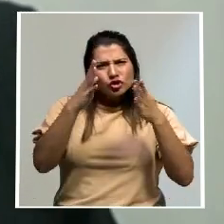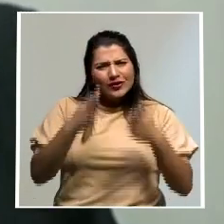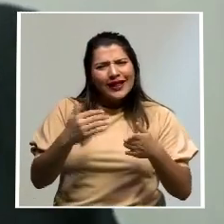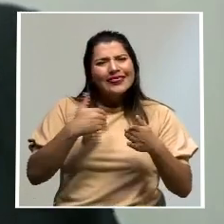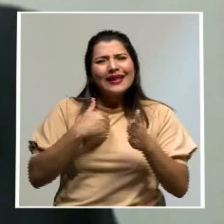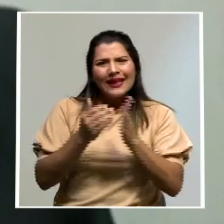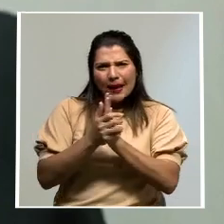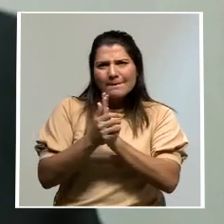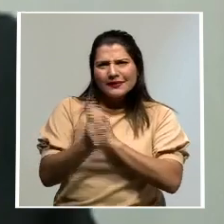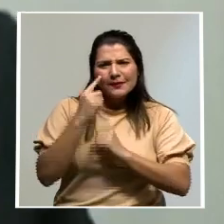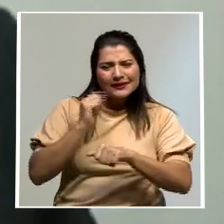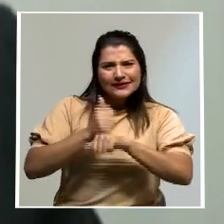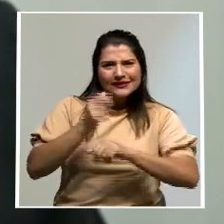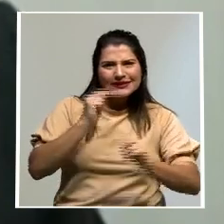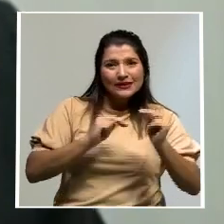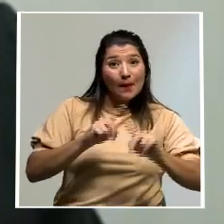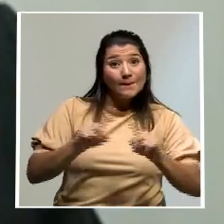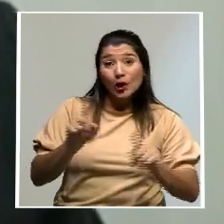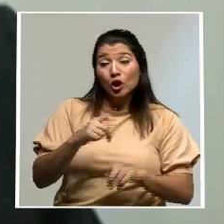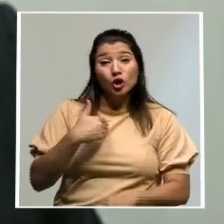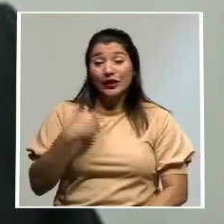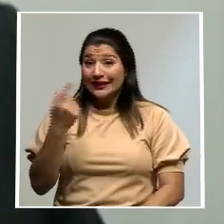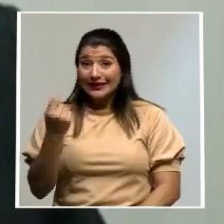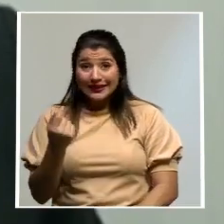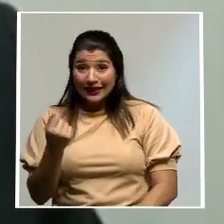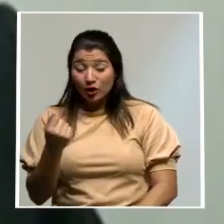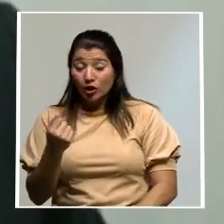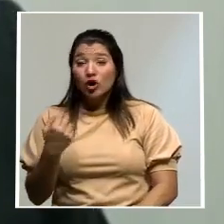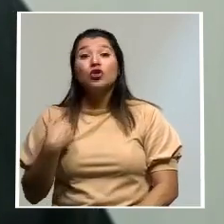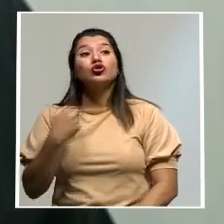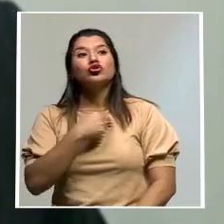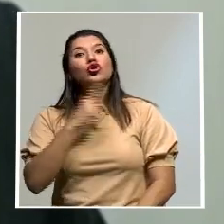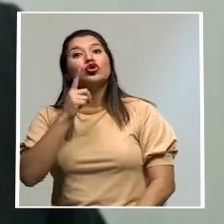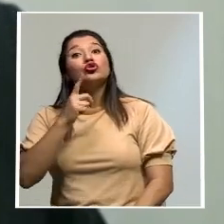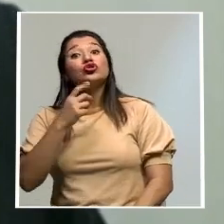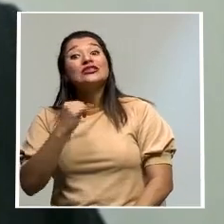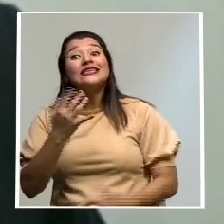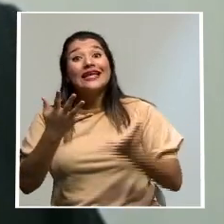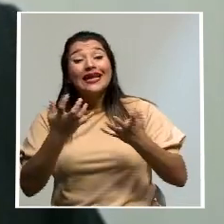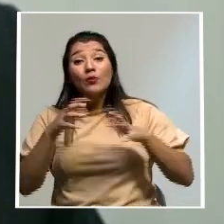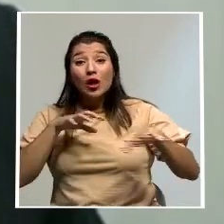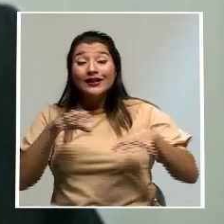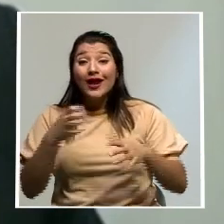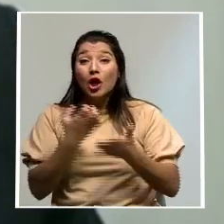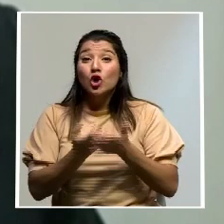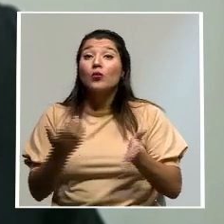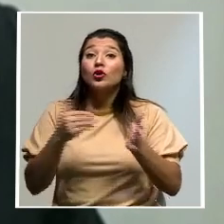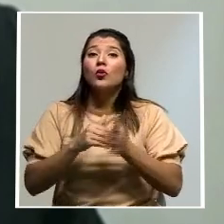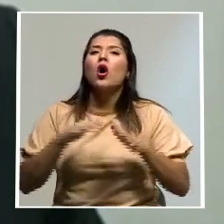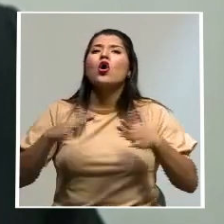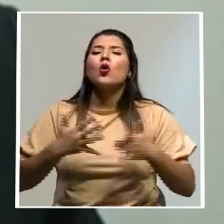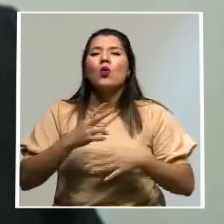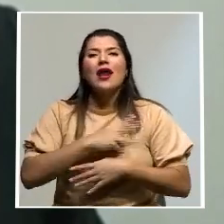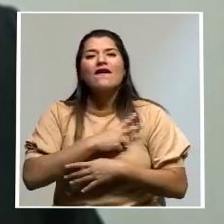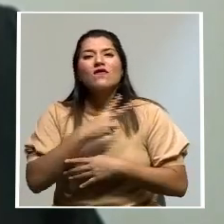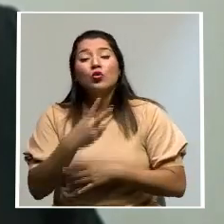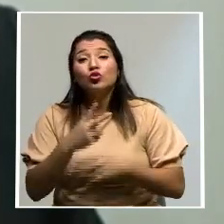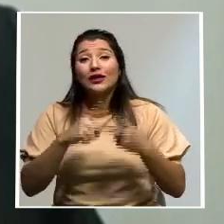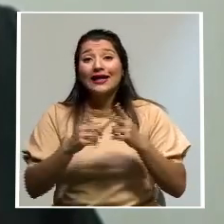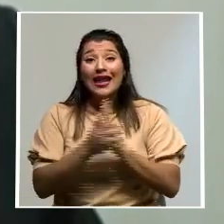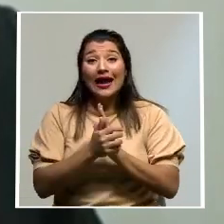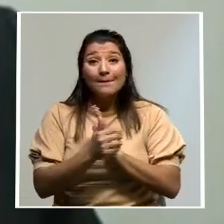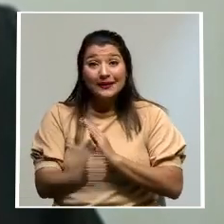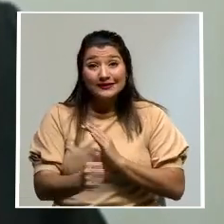tiene recursos para emprender. Y si ocupamos regenerar empleo, va a ser sobre la voluntad y la capacidad individual y particular de